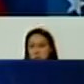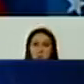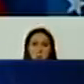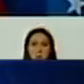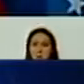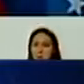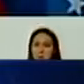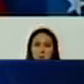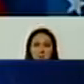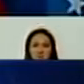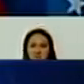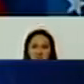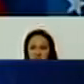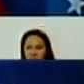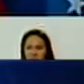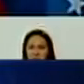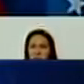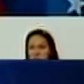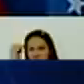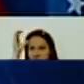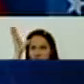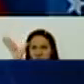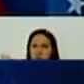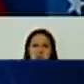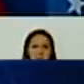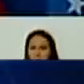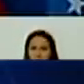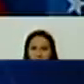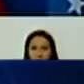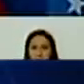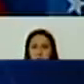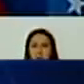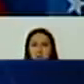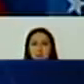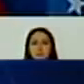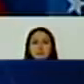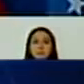no estudian, no leen, no buscan antes de hablar,